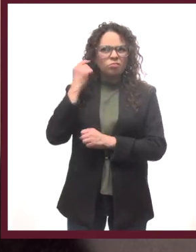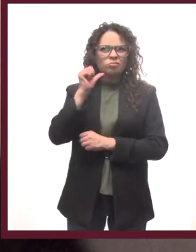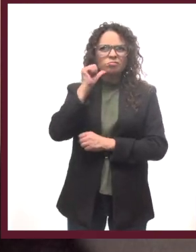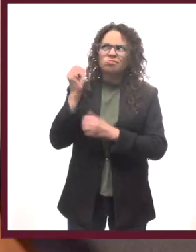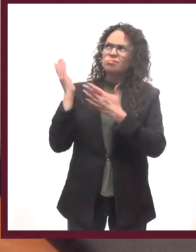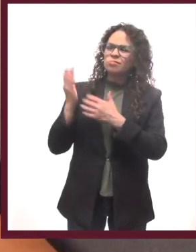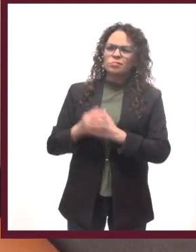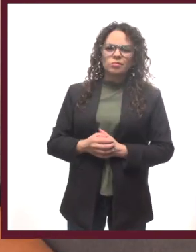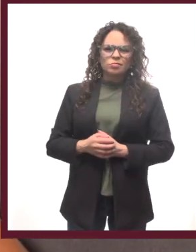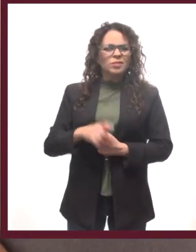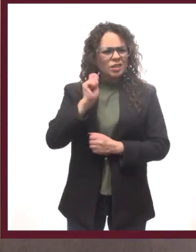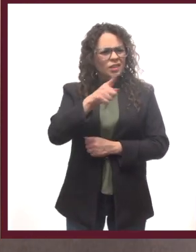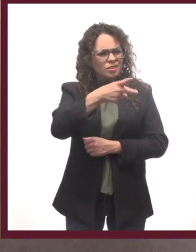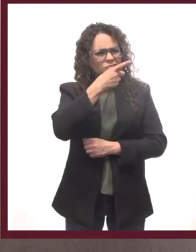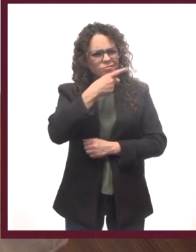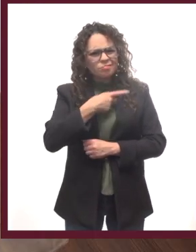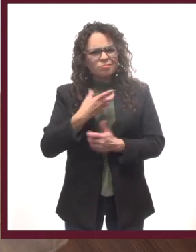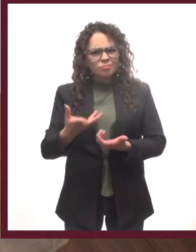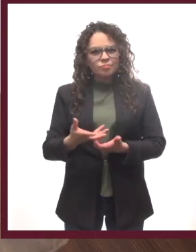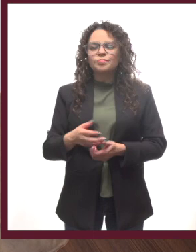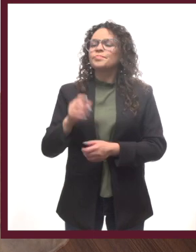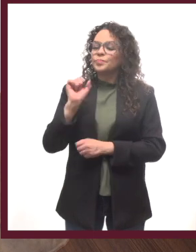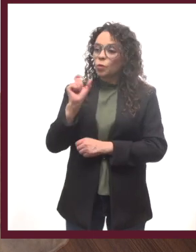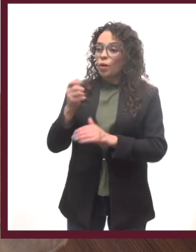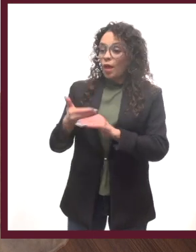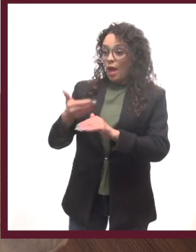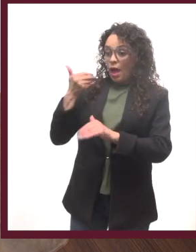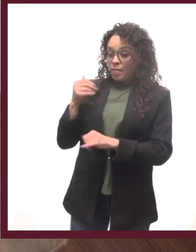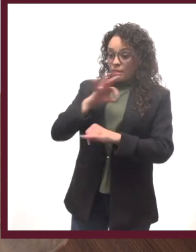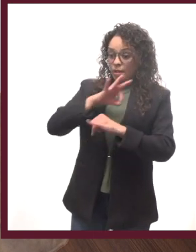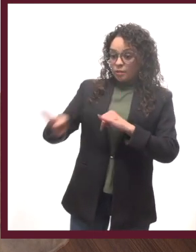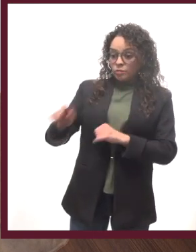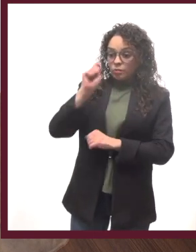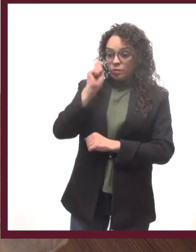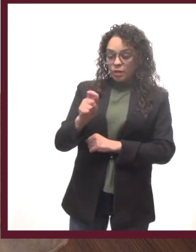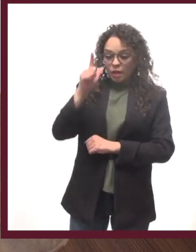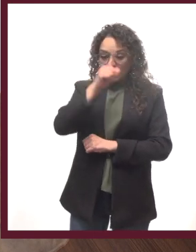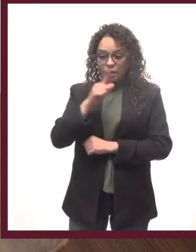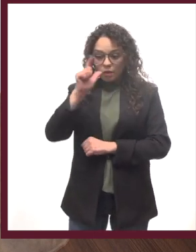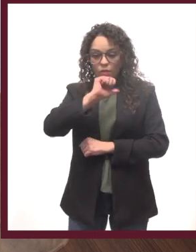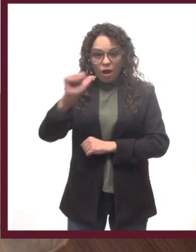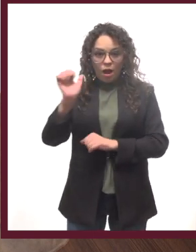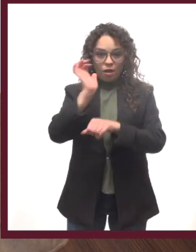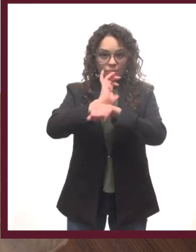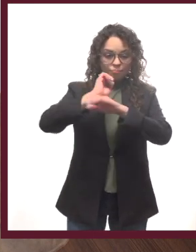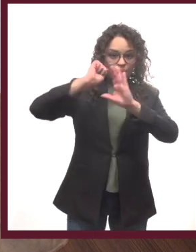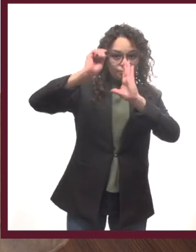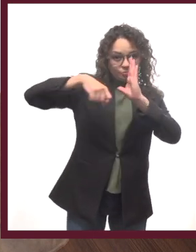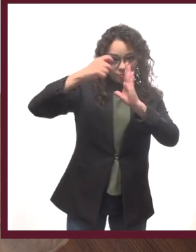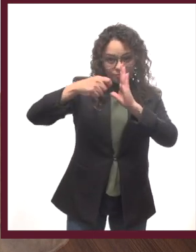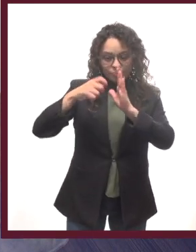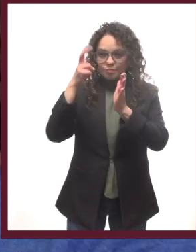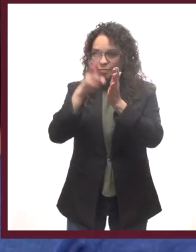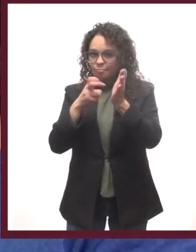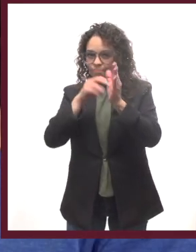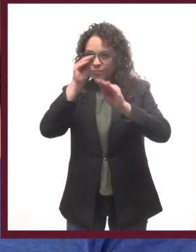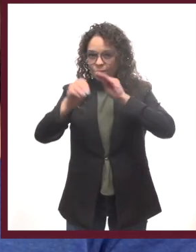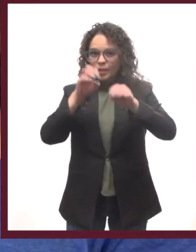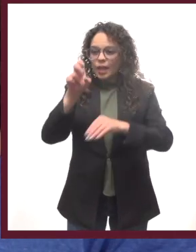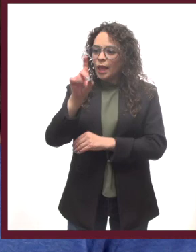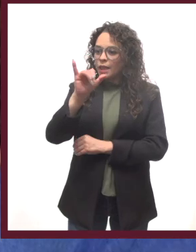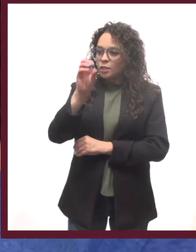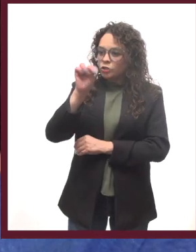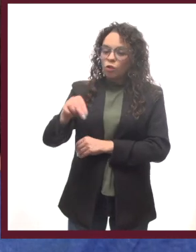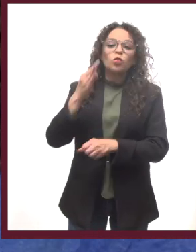coliflor? ¿Decías? Sí, que antes de tocar el último punto del lenguaje cinematográfico, la